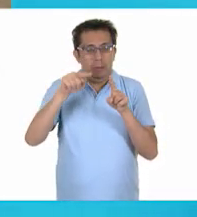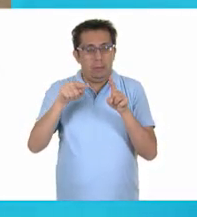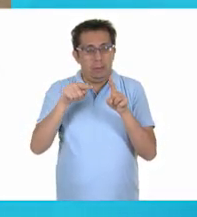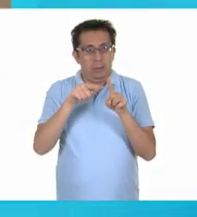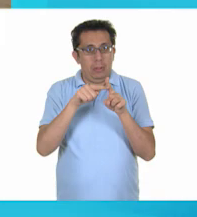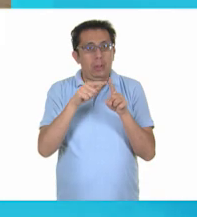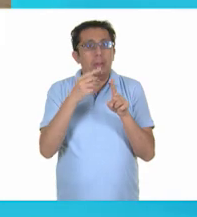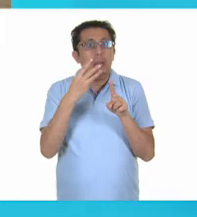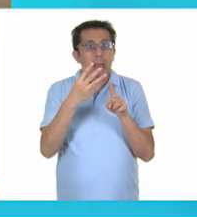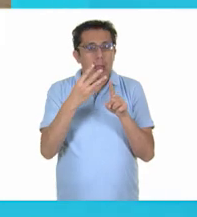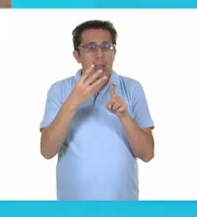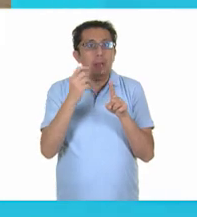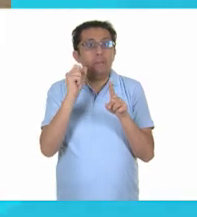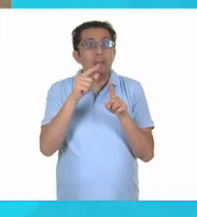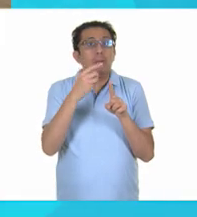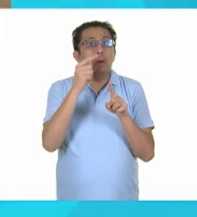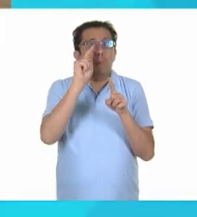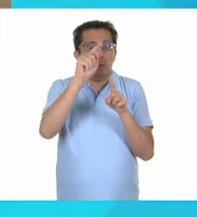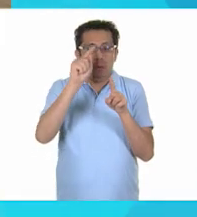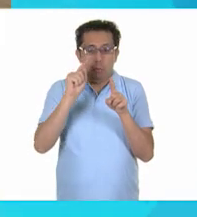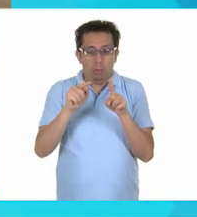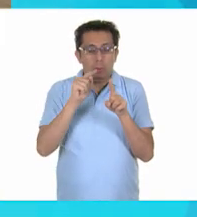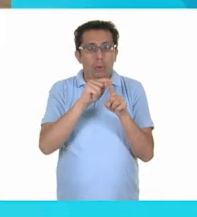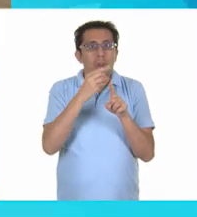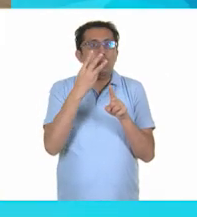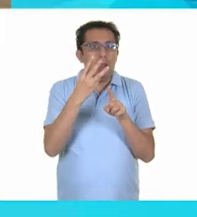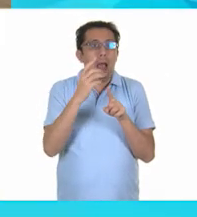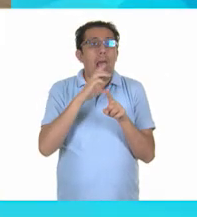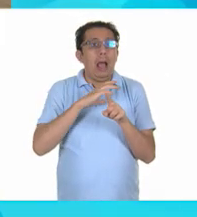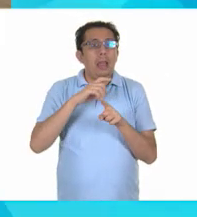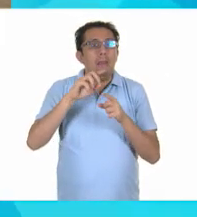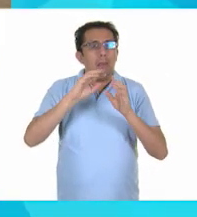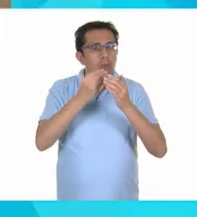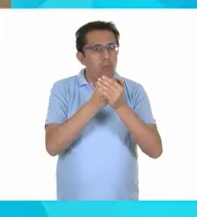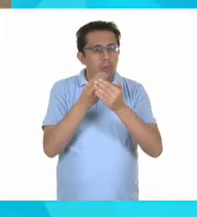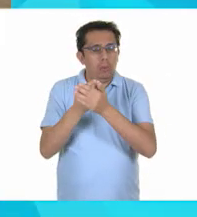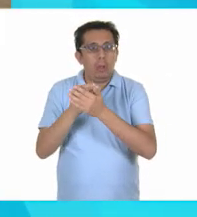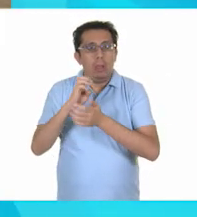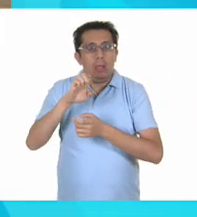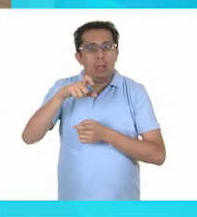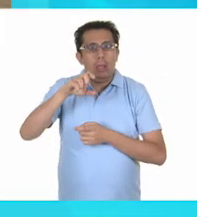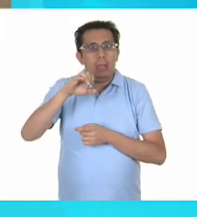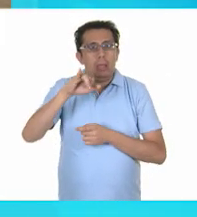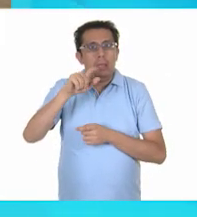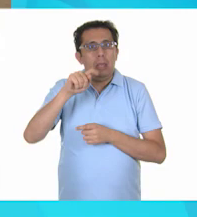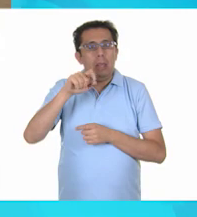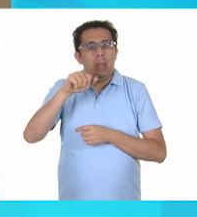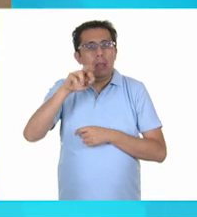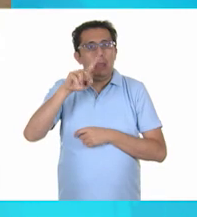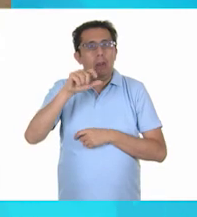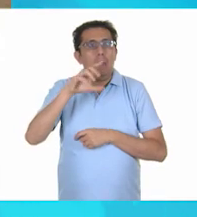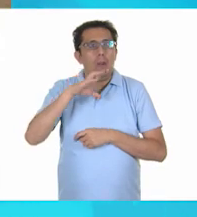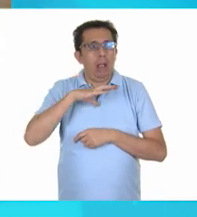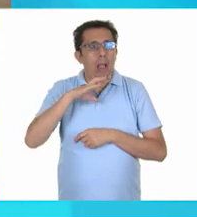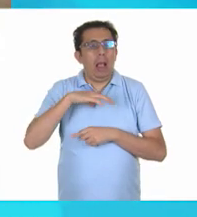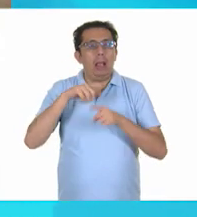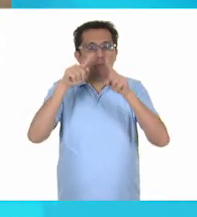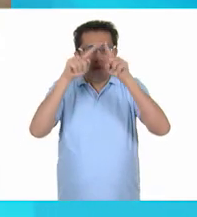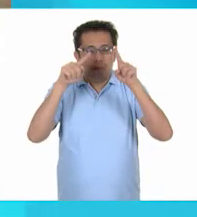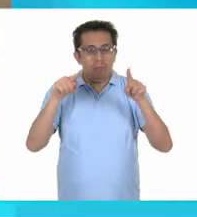y tres vértices. Triángulo equilátero. Sus tres aristas son iguales.